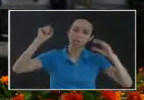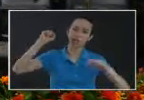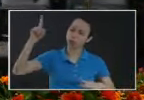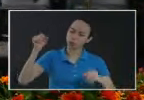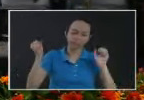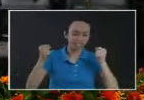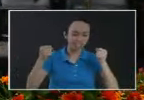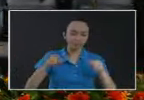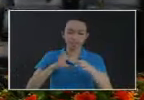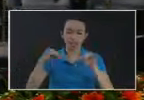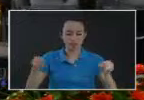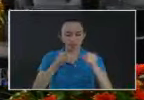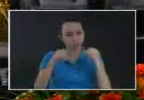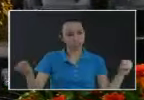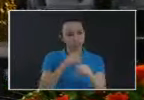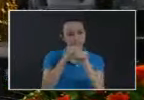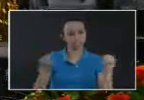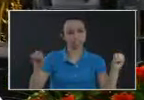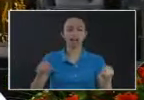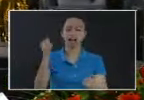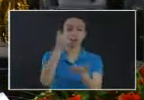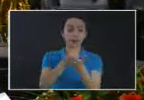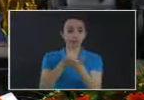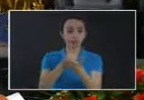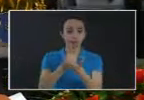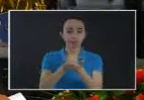de imposibles. Amén.